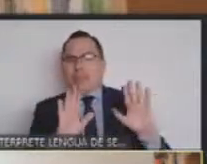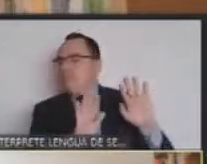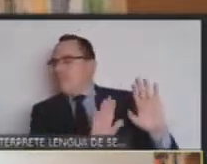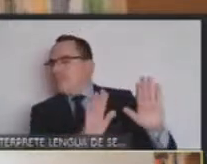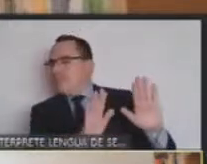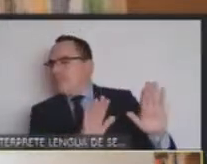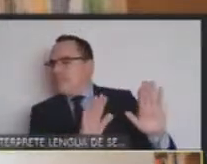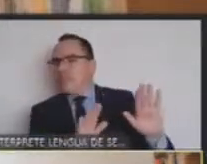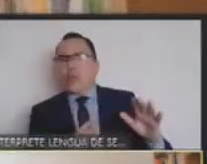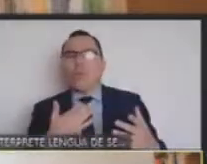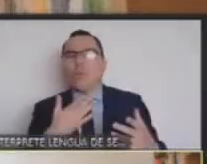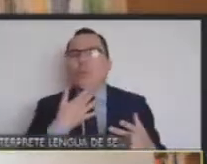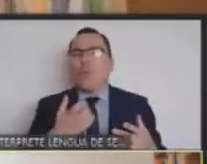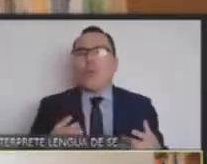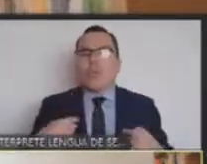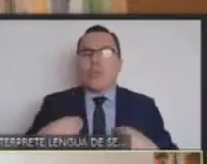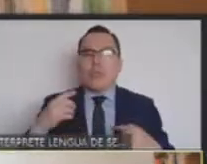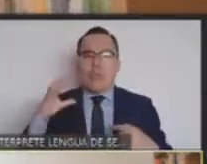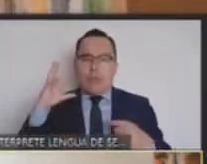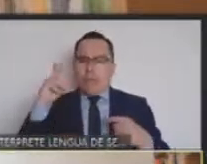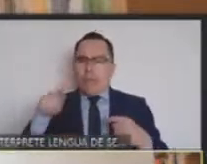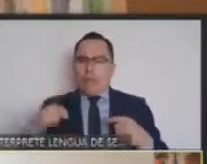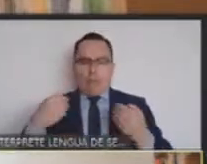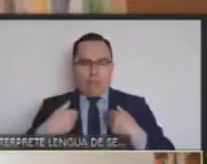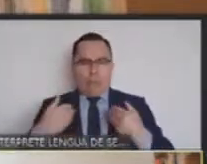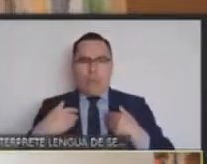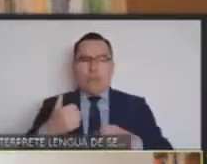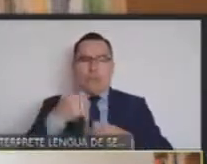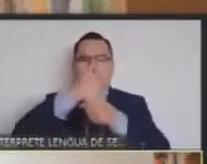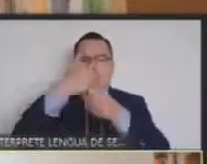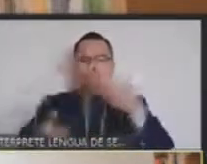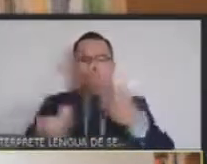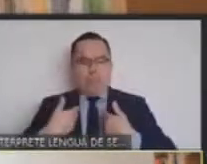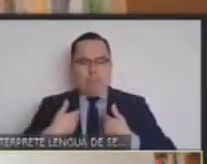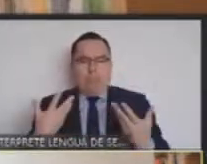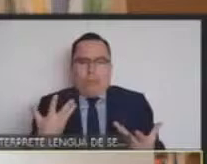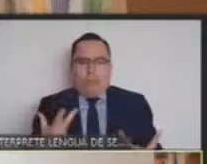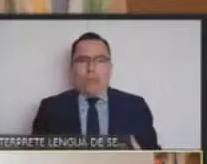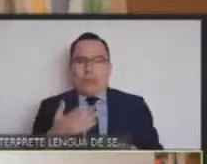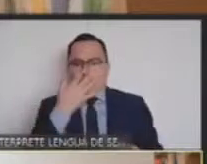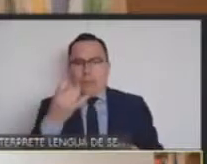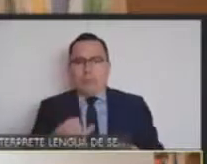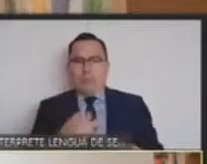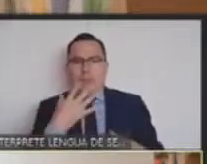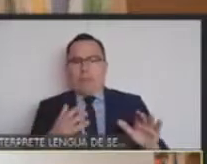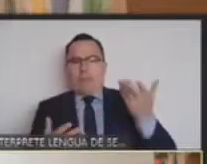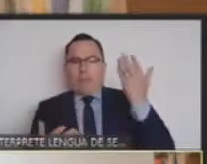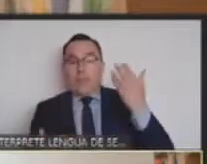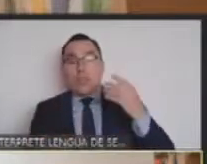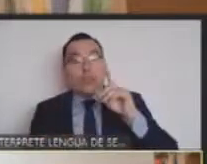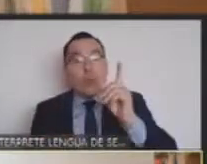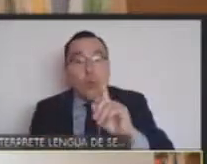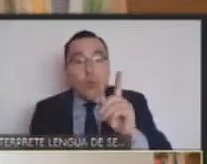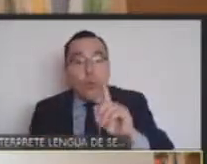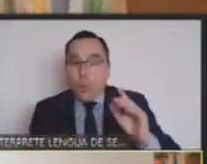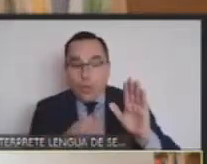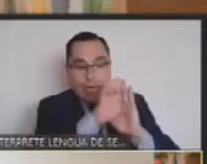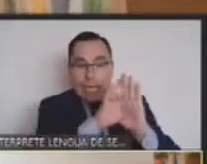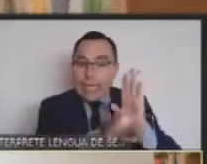potestad disciplinaria de la autoridad superior si nosotros adoptamos un código de ética. Pero